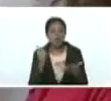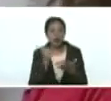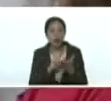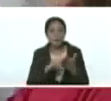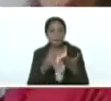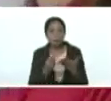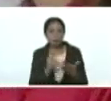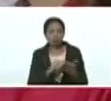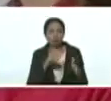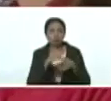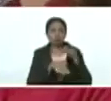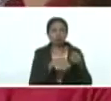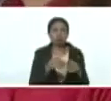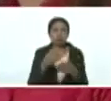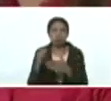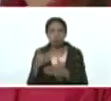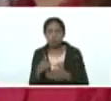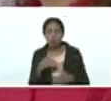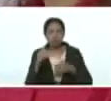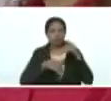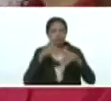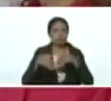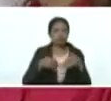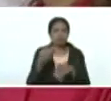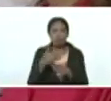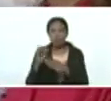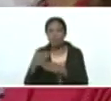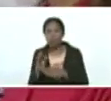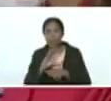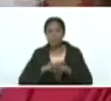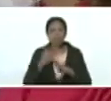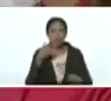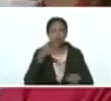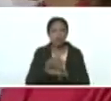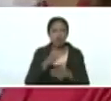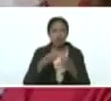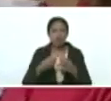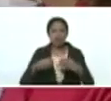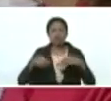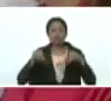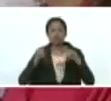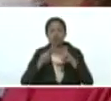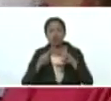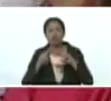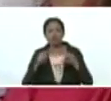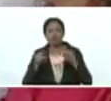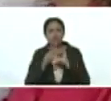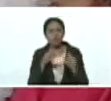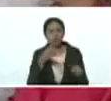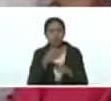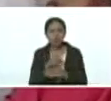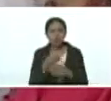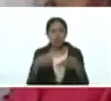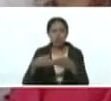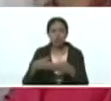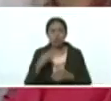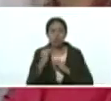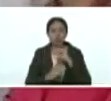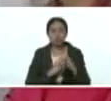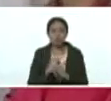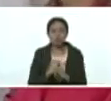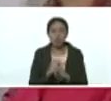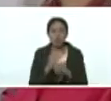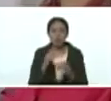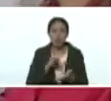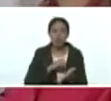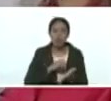a pie y se mete nadando para nosotros dos, para ir a la Organización de Naciones Unidas, para ir a las reuniones internacionales en Estados